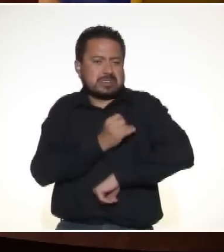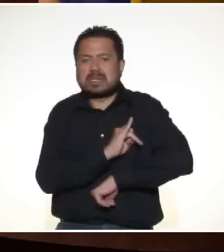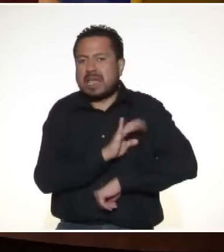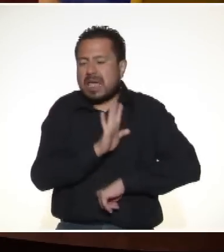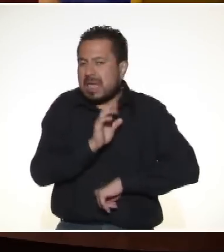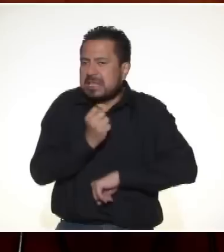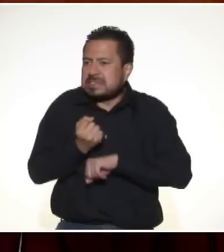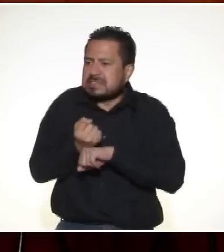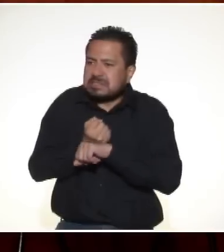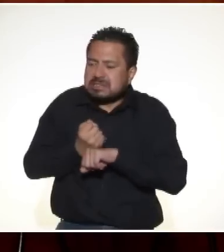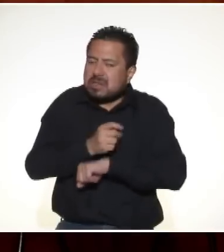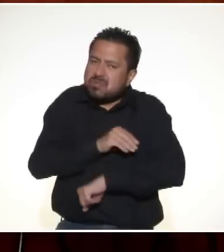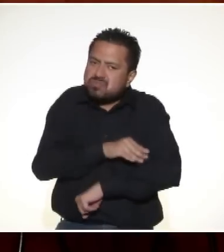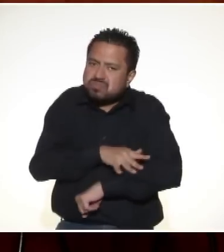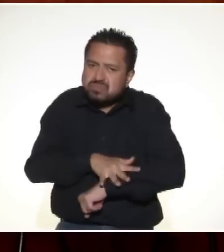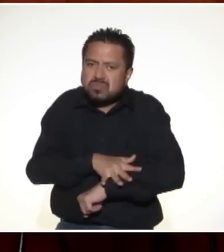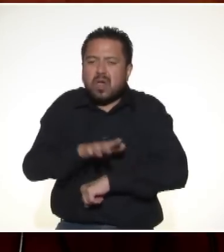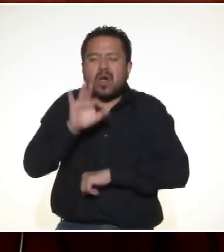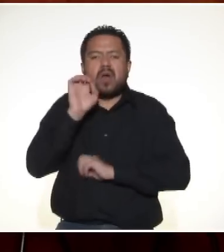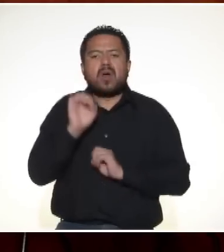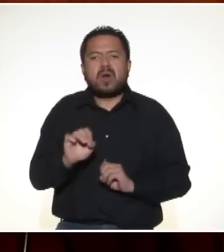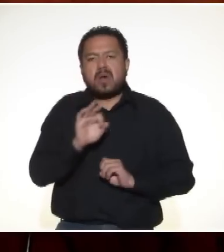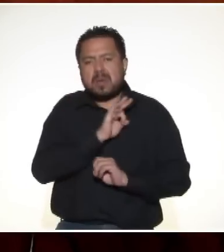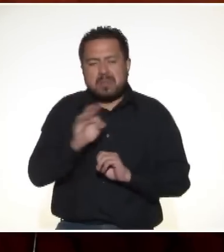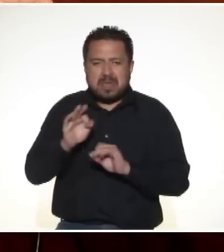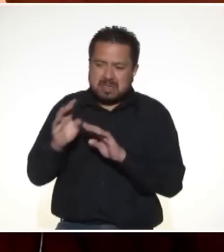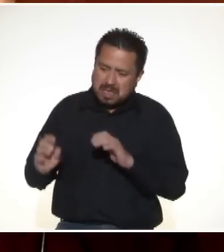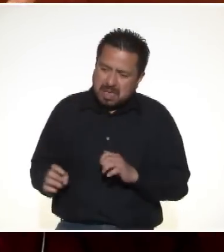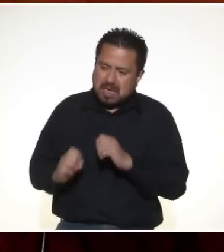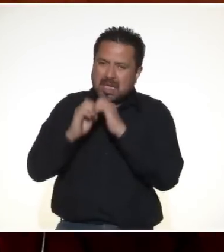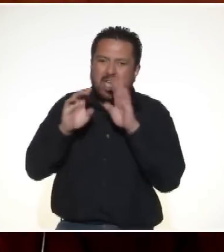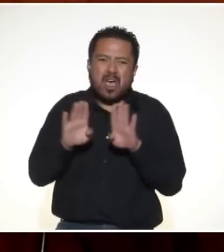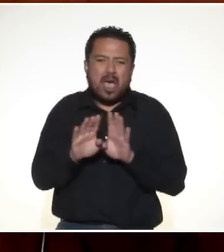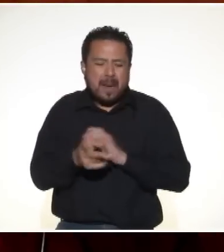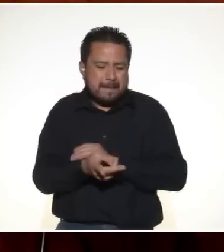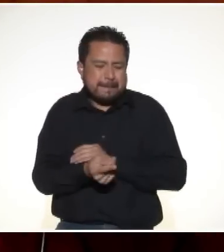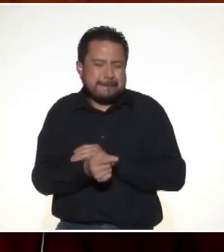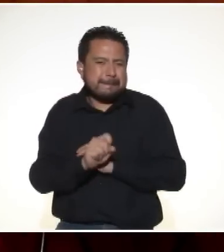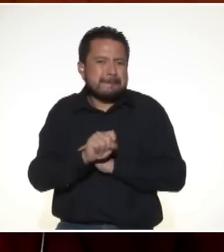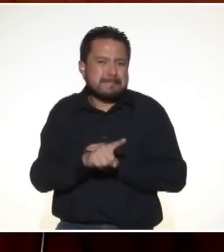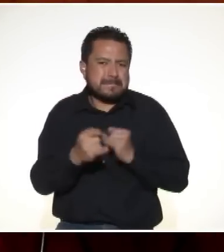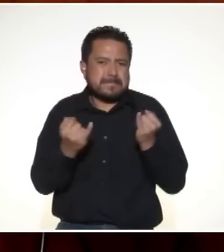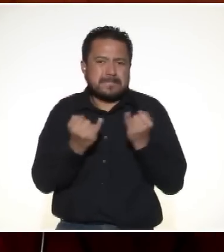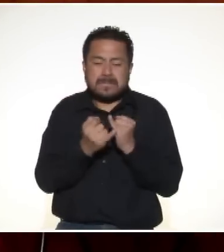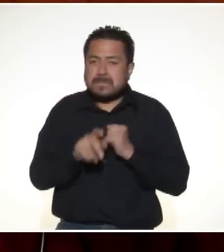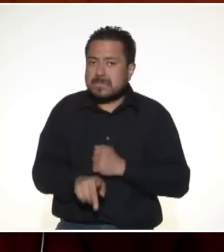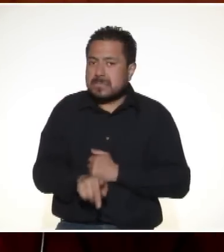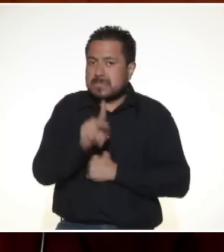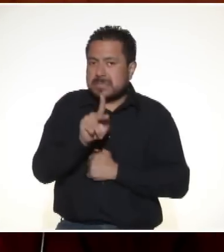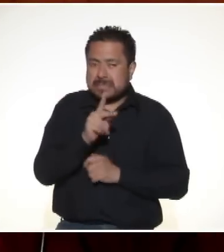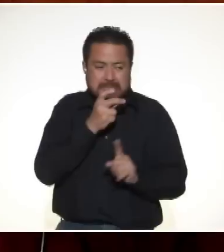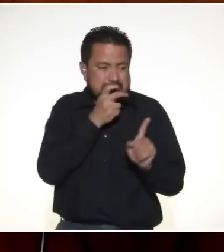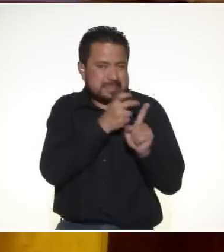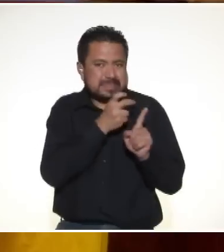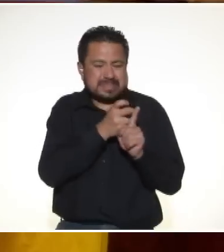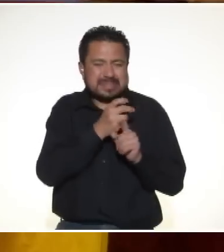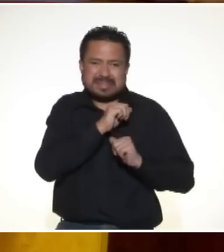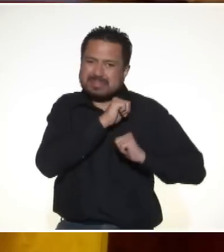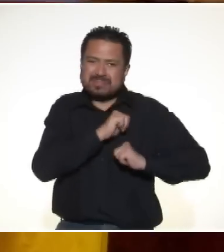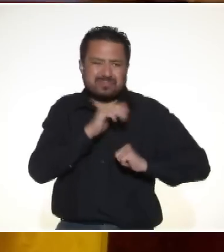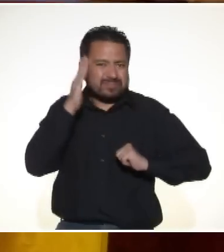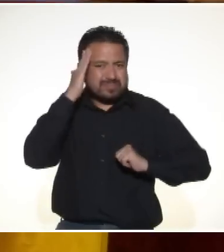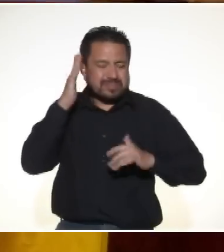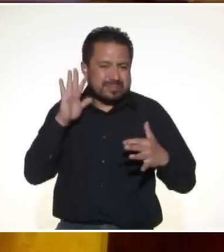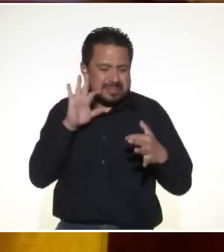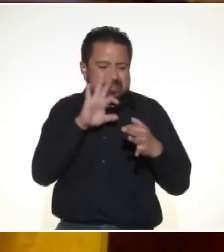lesión, sangrado, que puede ya ser de riesgo, así como por el perro, por ejemplo. Pero aquí el factor